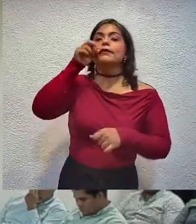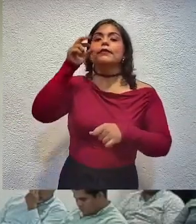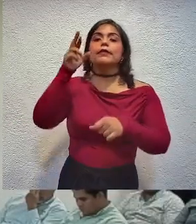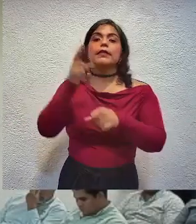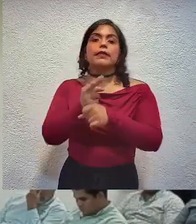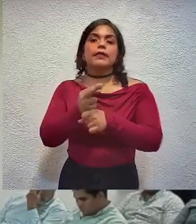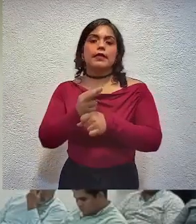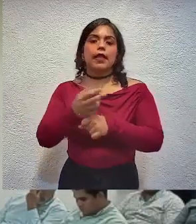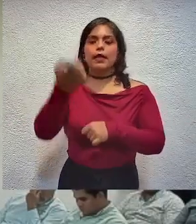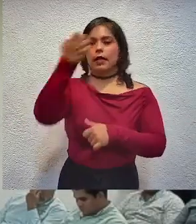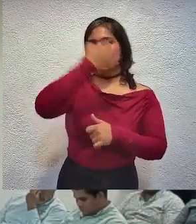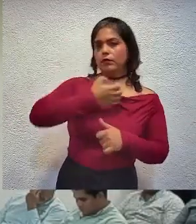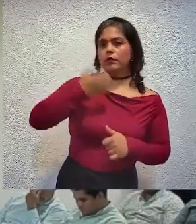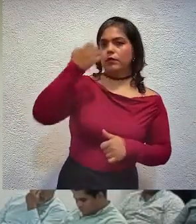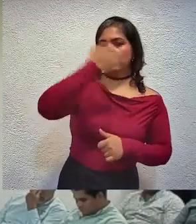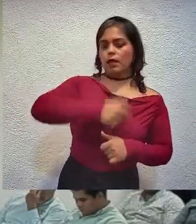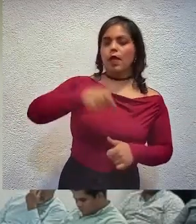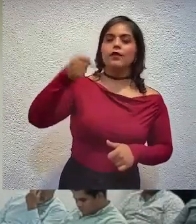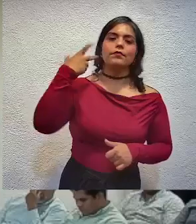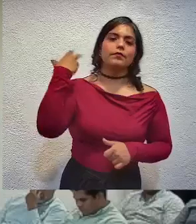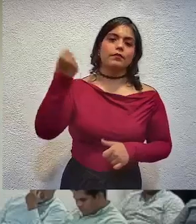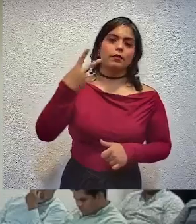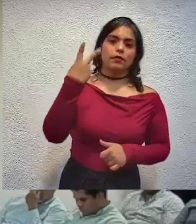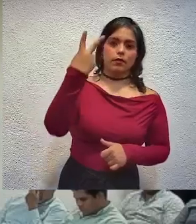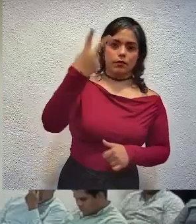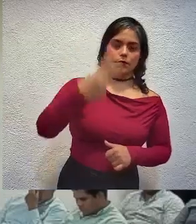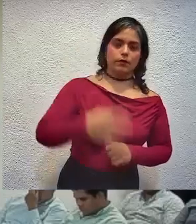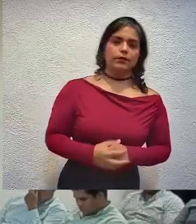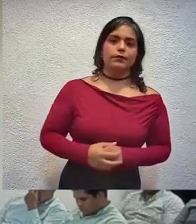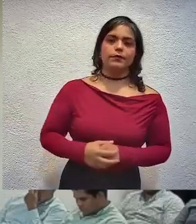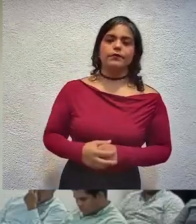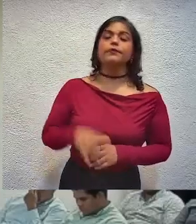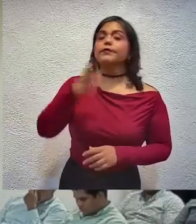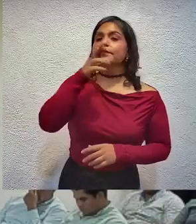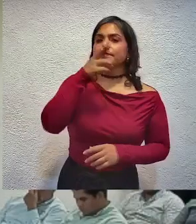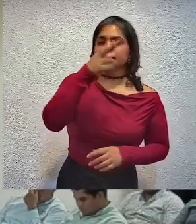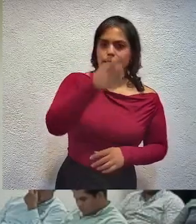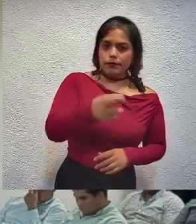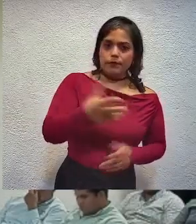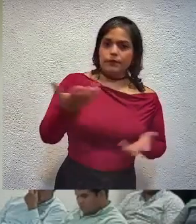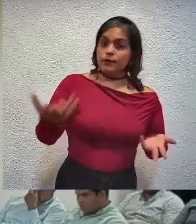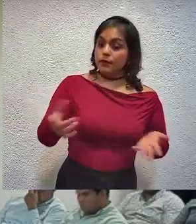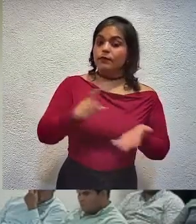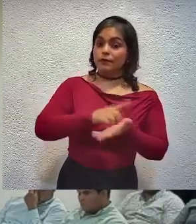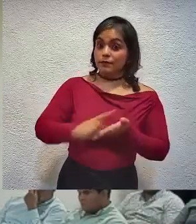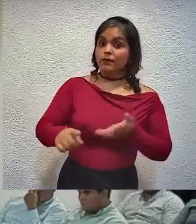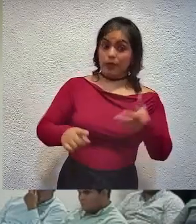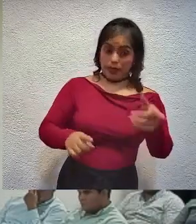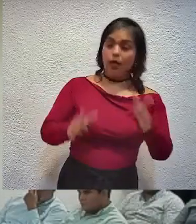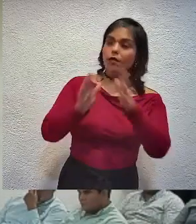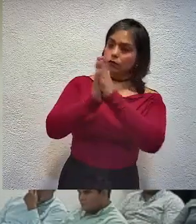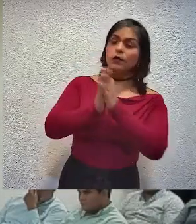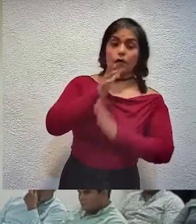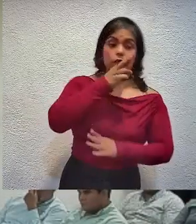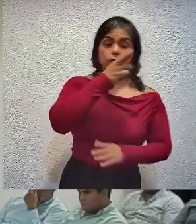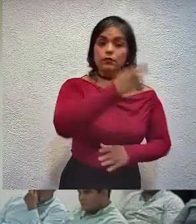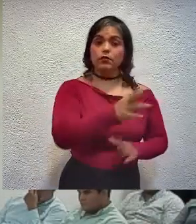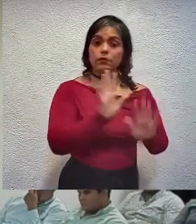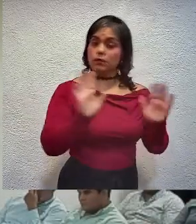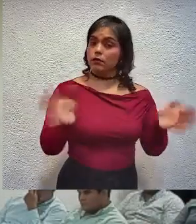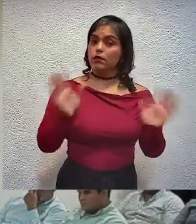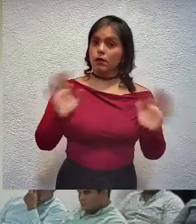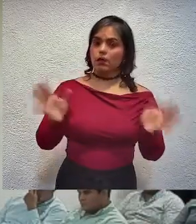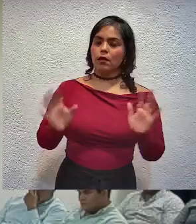Estudio y Cuenta de la Ponencia 2. La respuesta satisfizo el derecho de petición, razonándose que el derecho